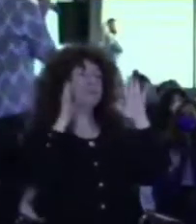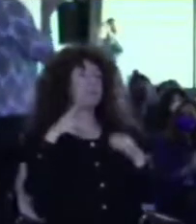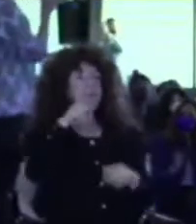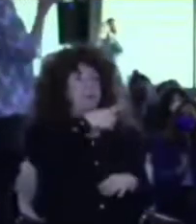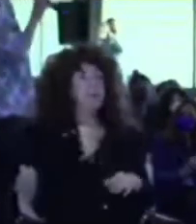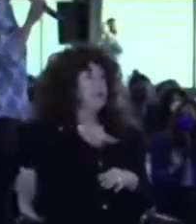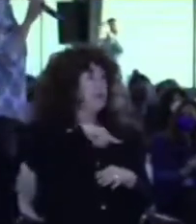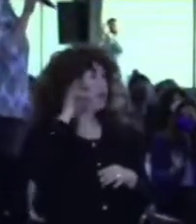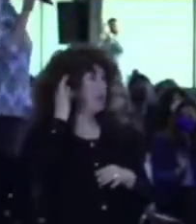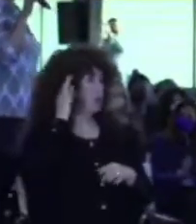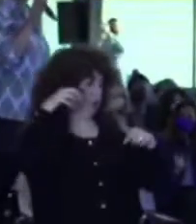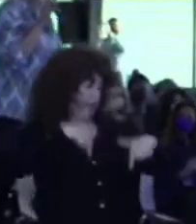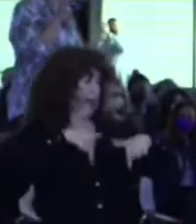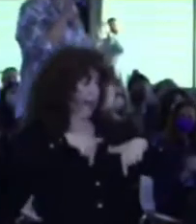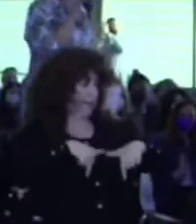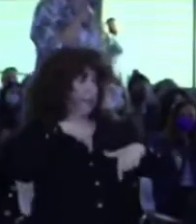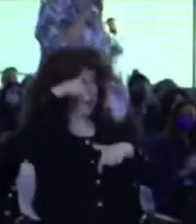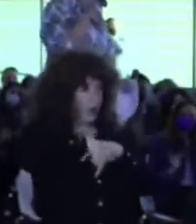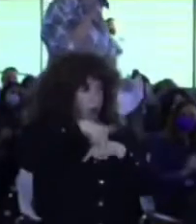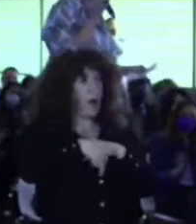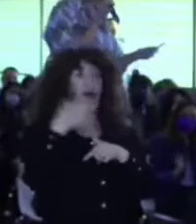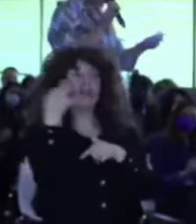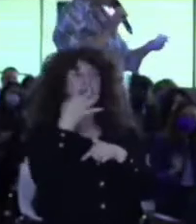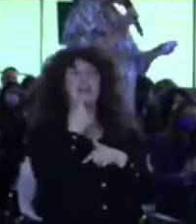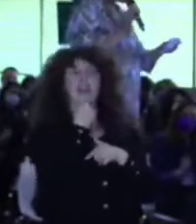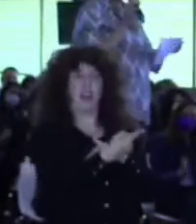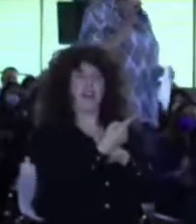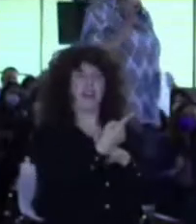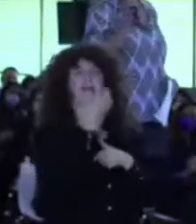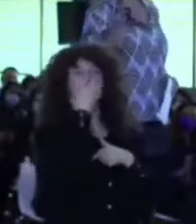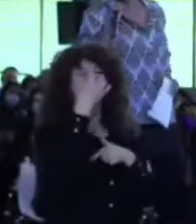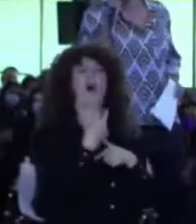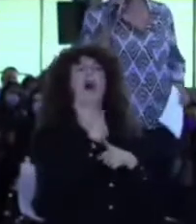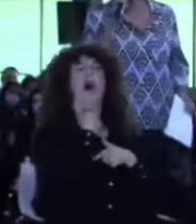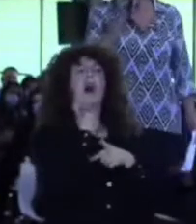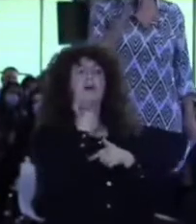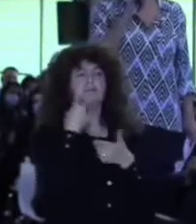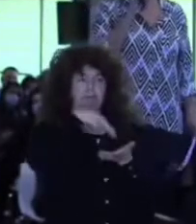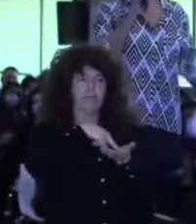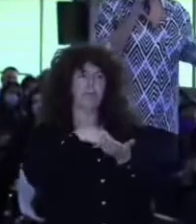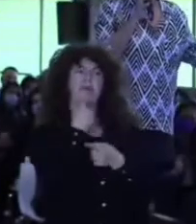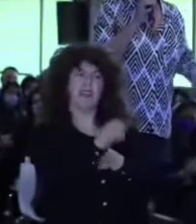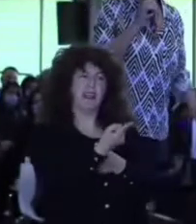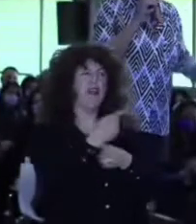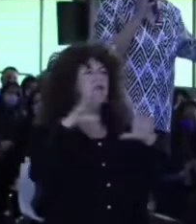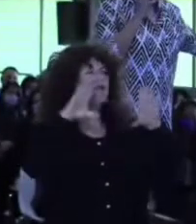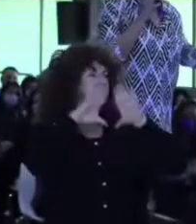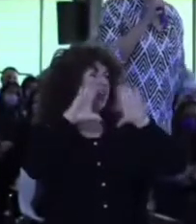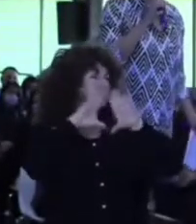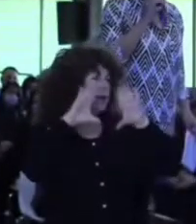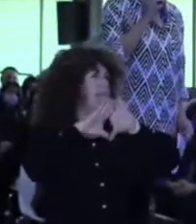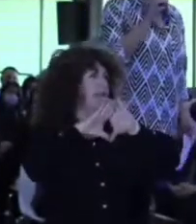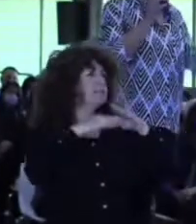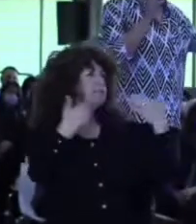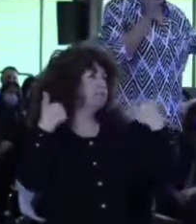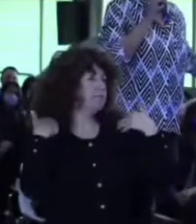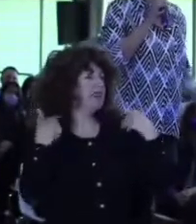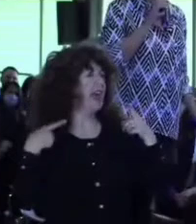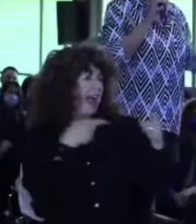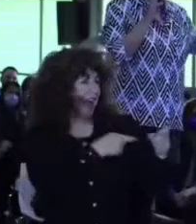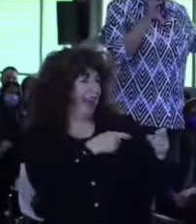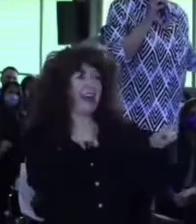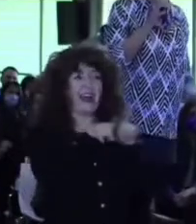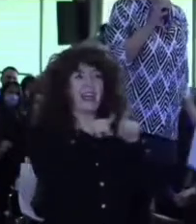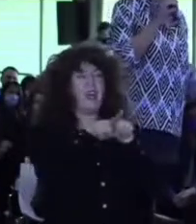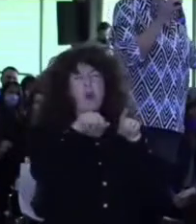Nosotras, desde aquí, hoy, tenemos que decir alto y claro que el feminismo se ocupa de las guerras como lo